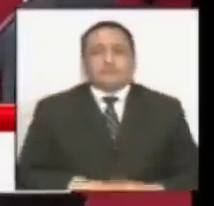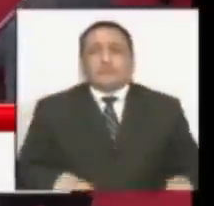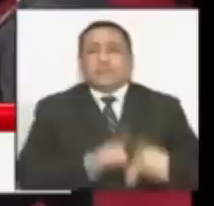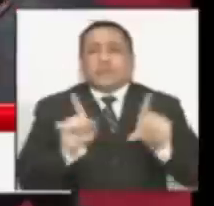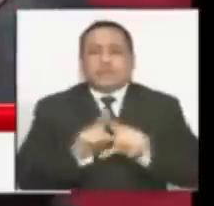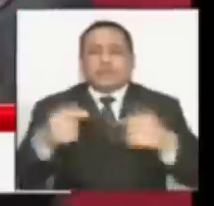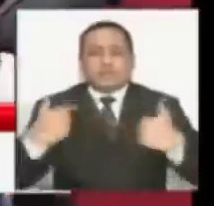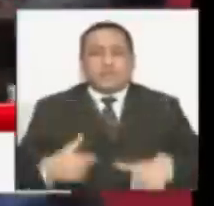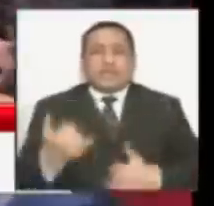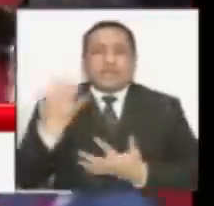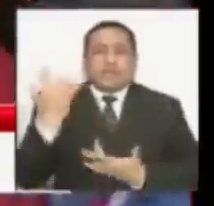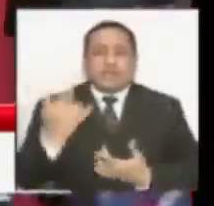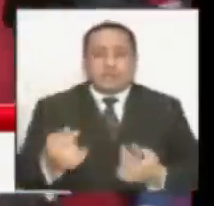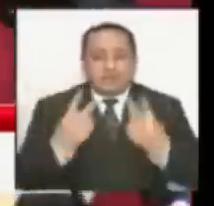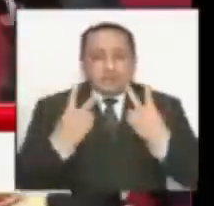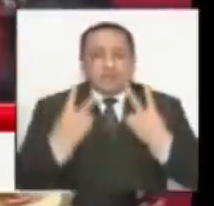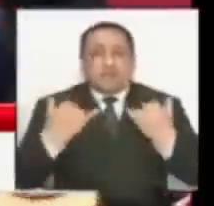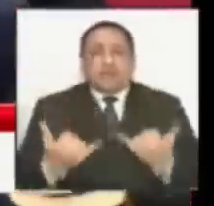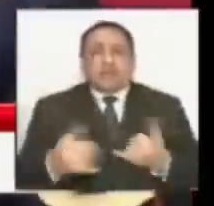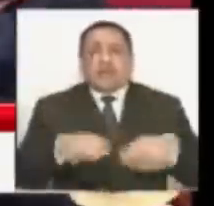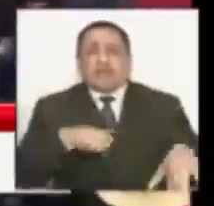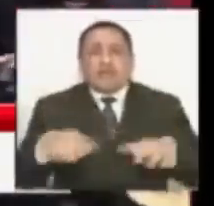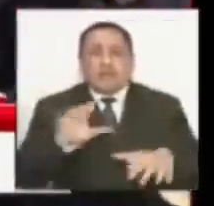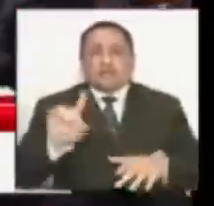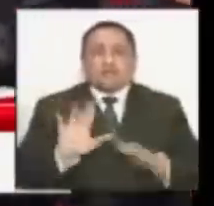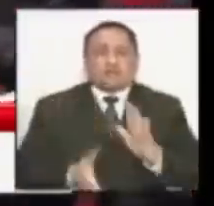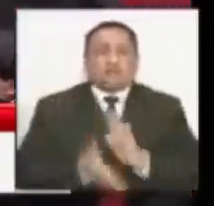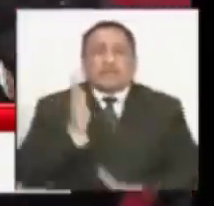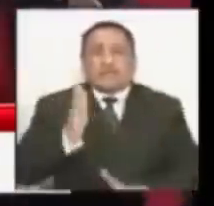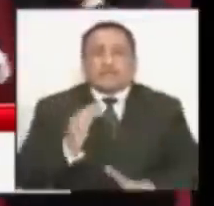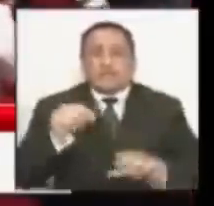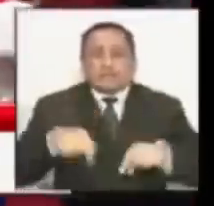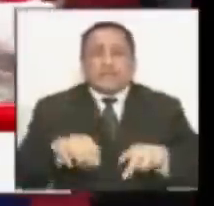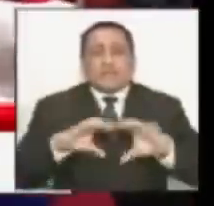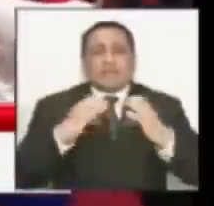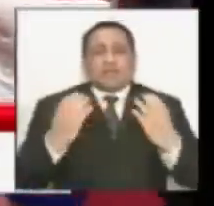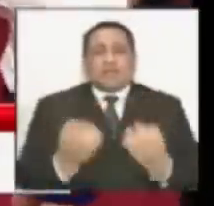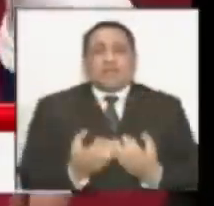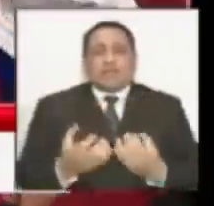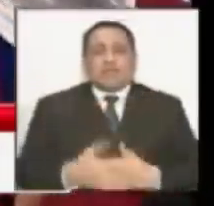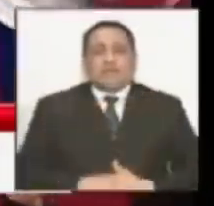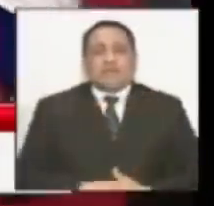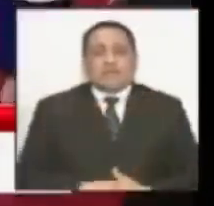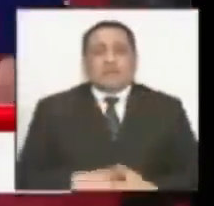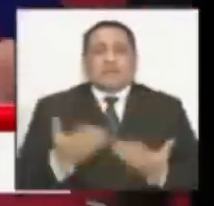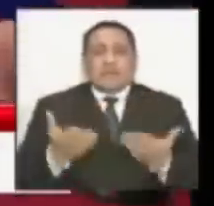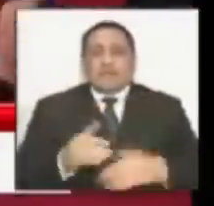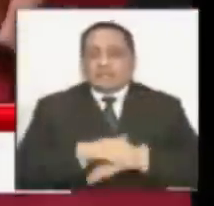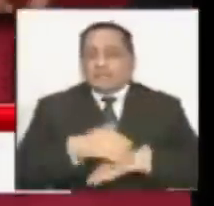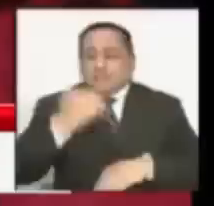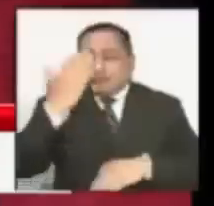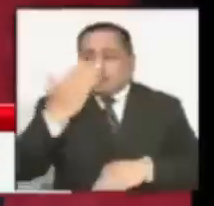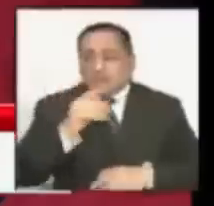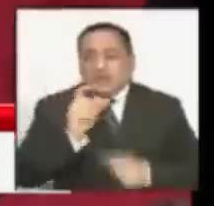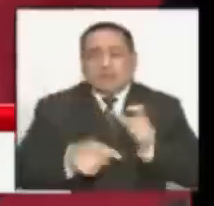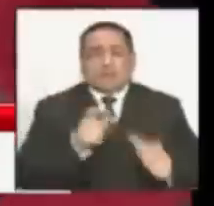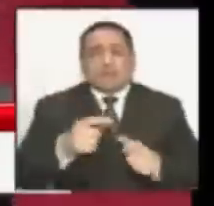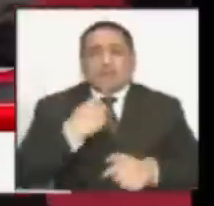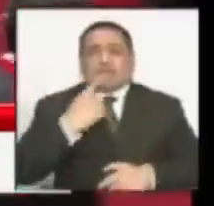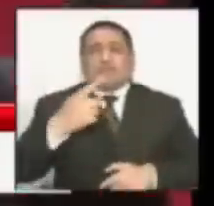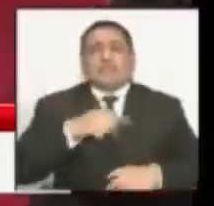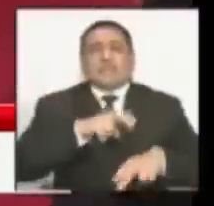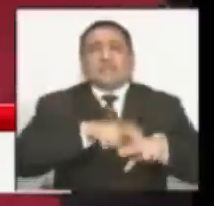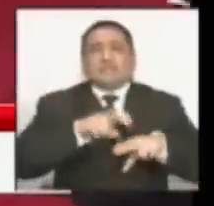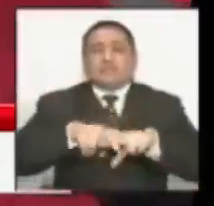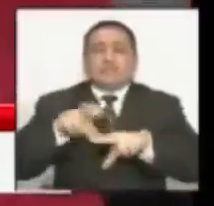Y ya le espera, pues, de que él haga su salida de este hemiciclo principal. Claudia, saluda a las personas que están en